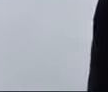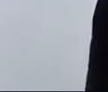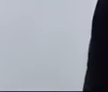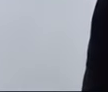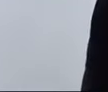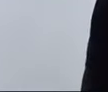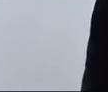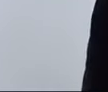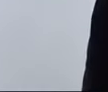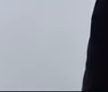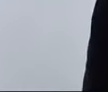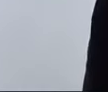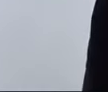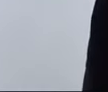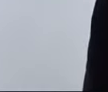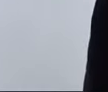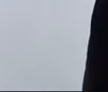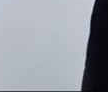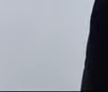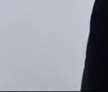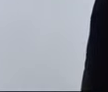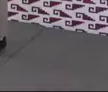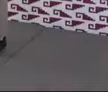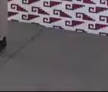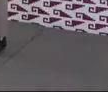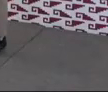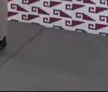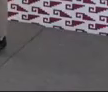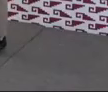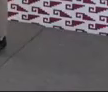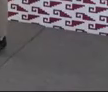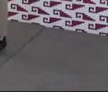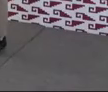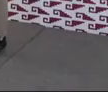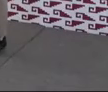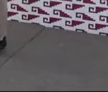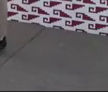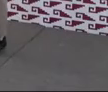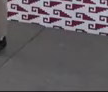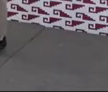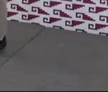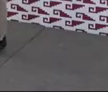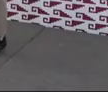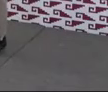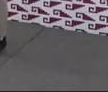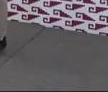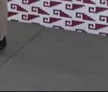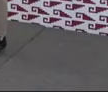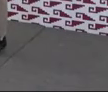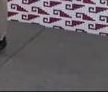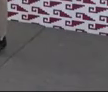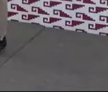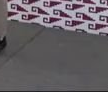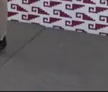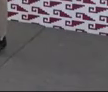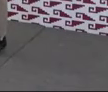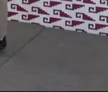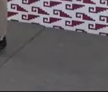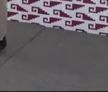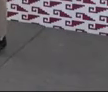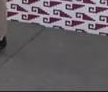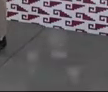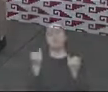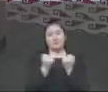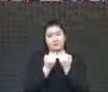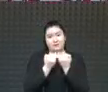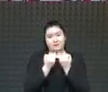Innovación y también la directora del FIDEGAR. Y el día de hoy queremos informarles, bueno, también está el